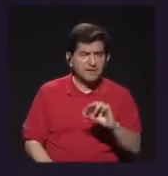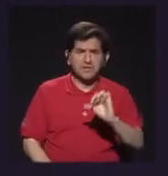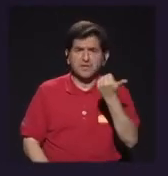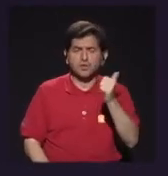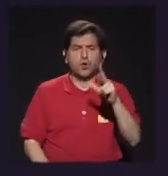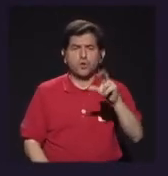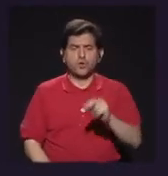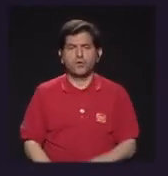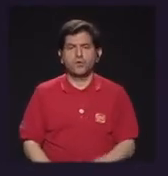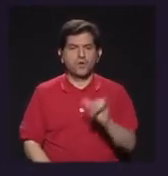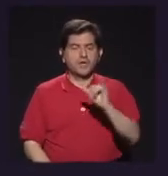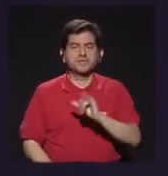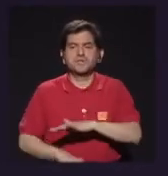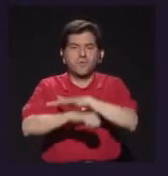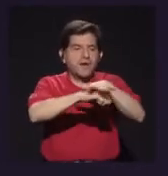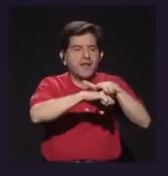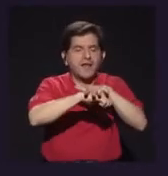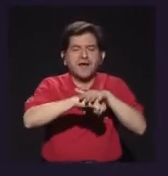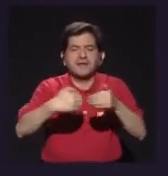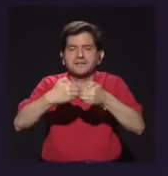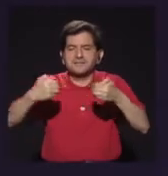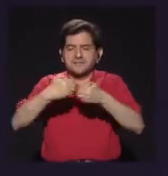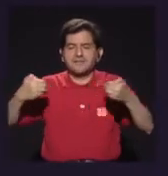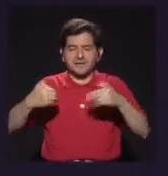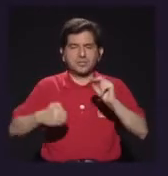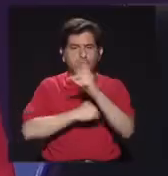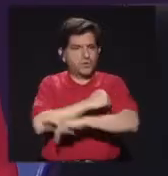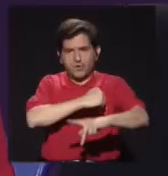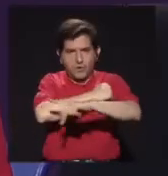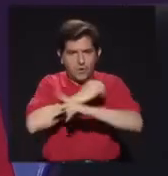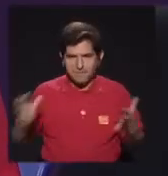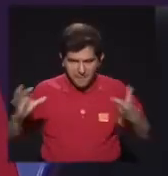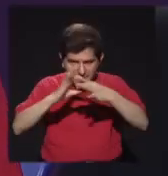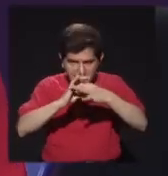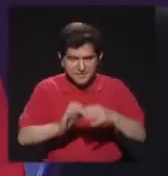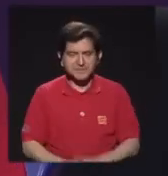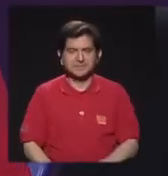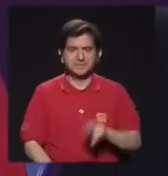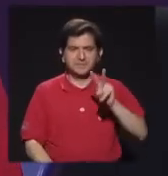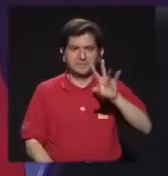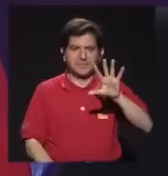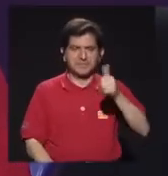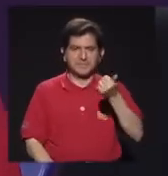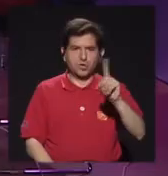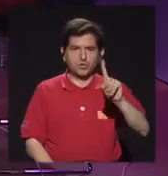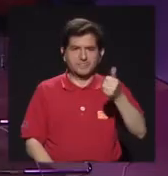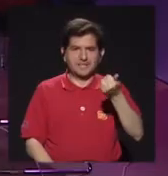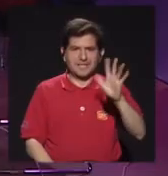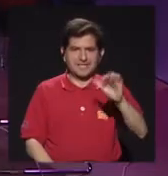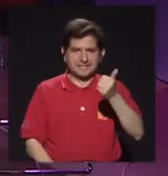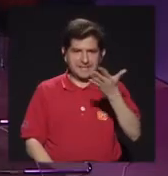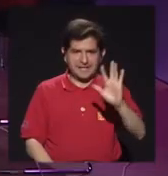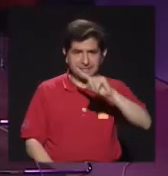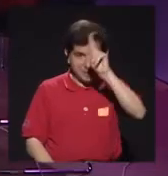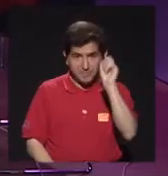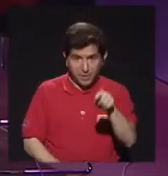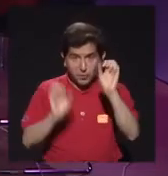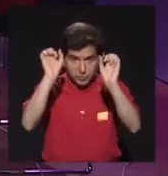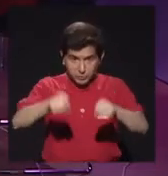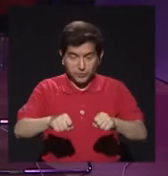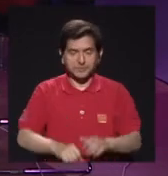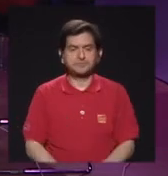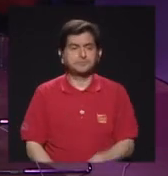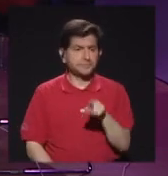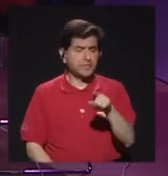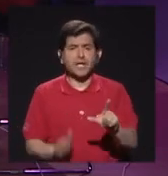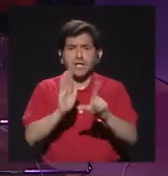política como si fueran islas no como si fuéramos un país 2011 15 15 para sus preguntas no y que además están